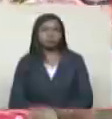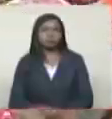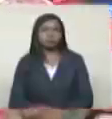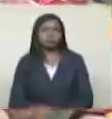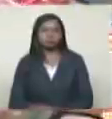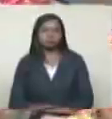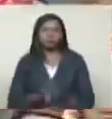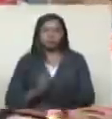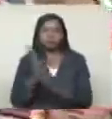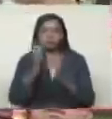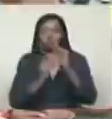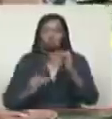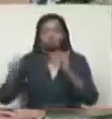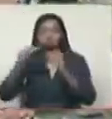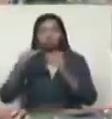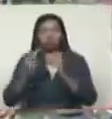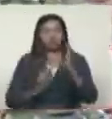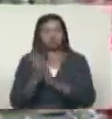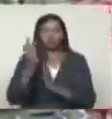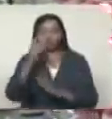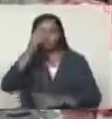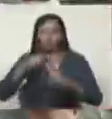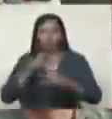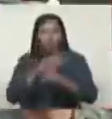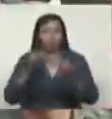Máxima lealtad, máxima moral.